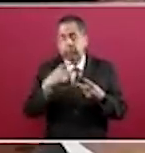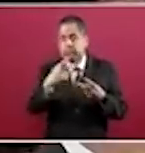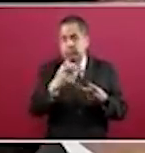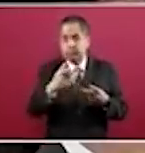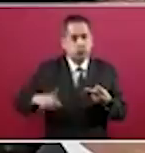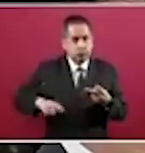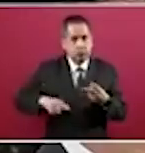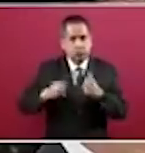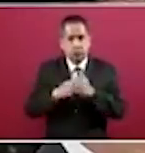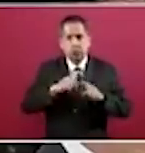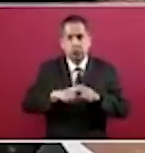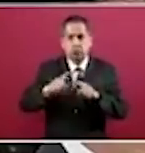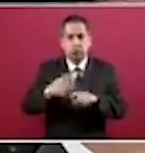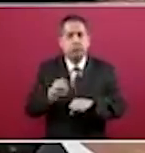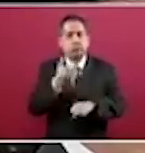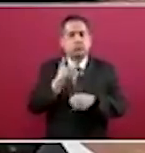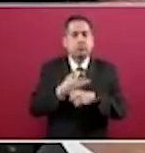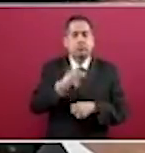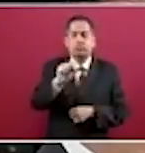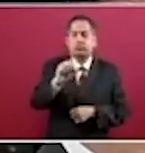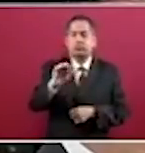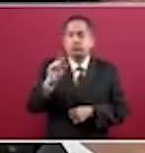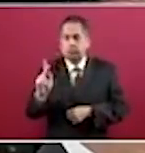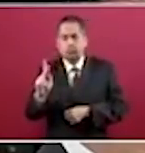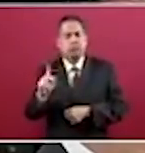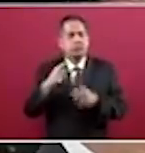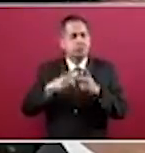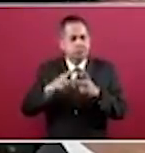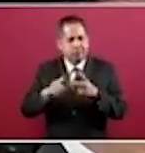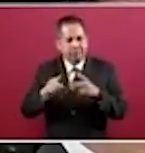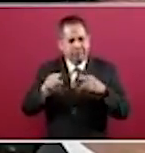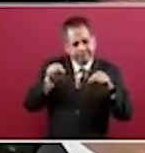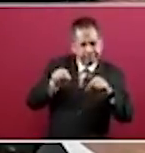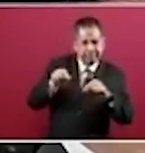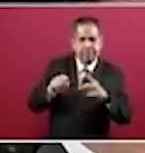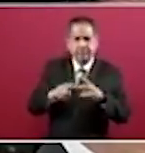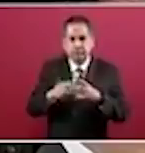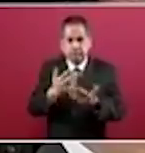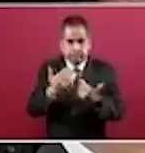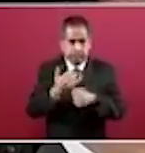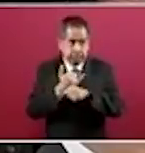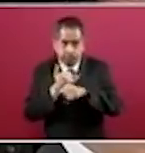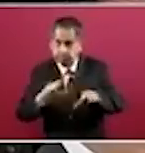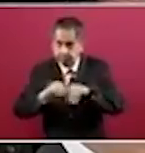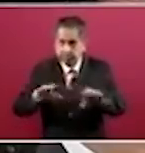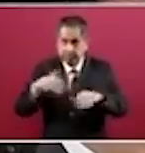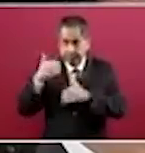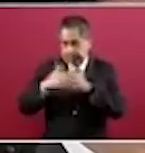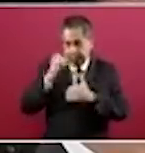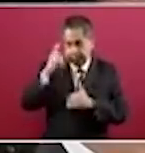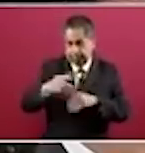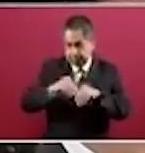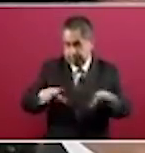gobierno, a través de áreas como la Secretaría de la Función Pública y todas las que han intervenido en este caso, nos van a informar en algún